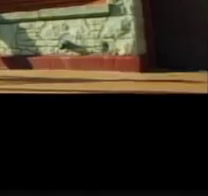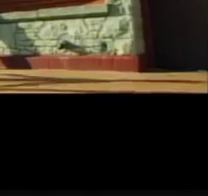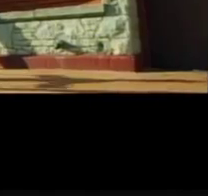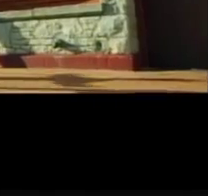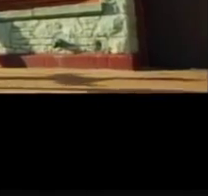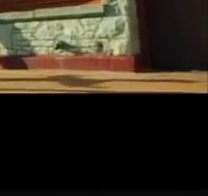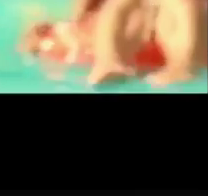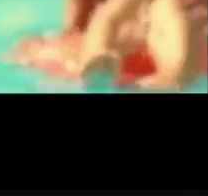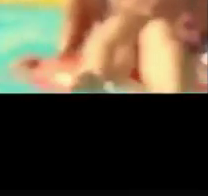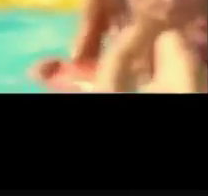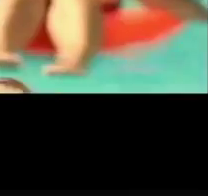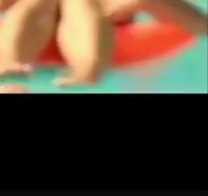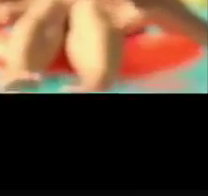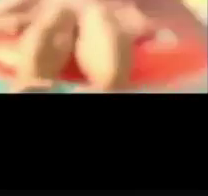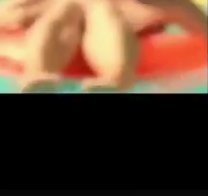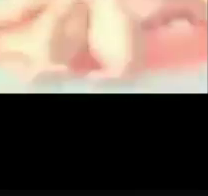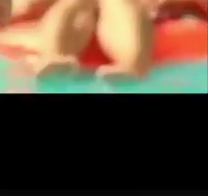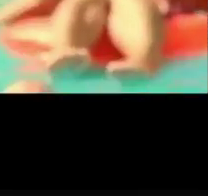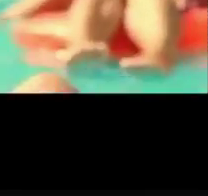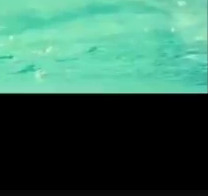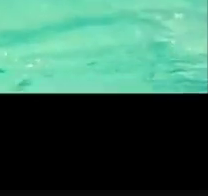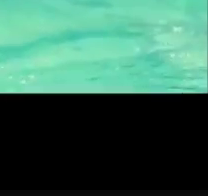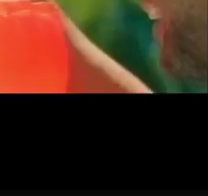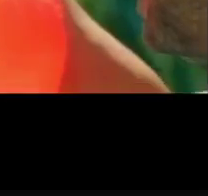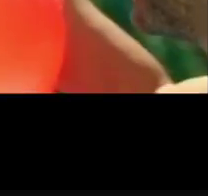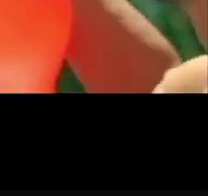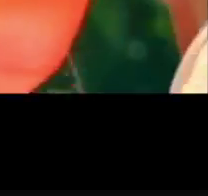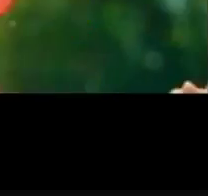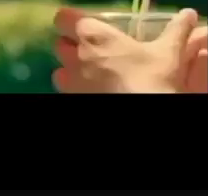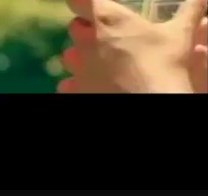Quédate a mi lado ahora. Yo